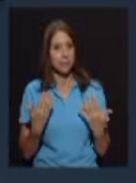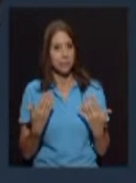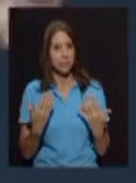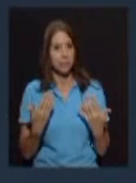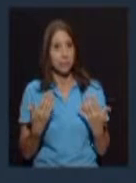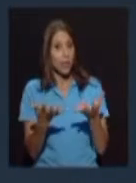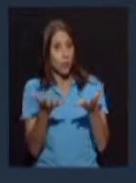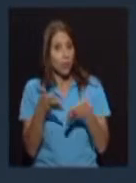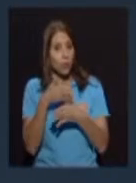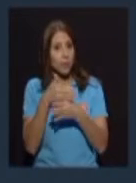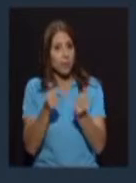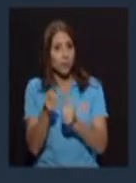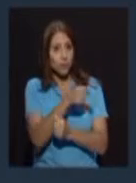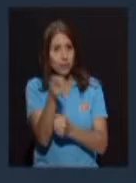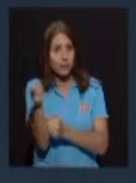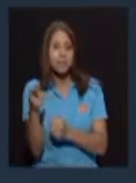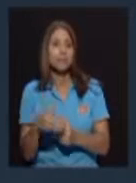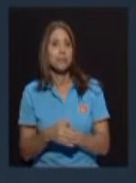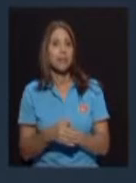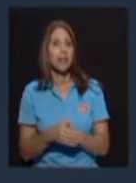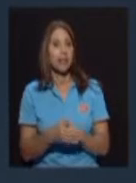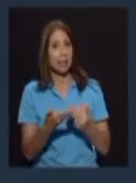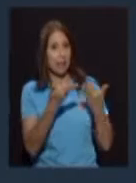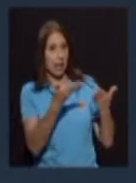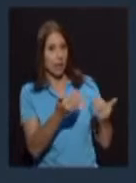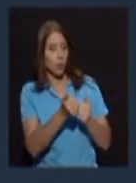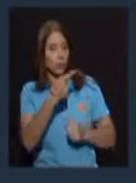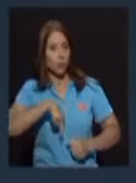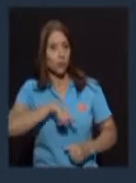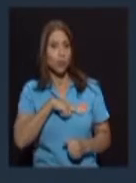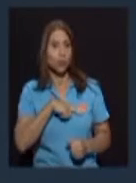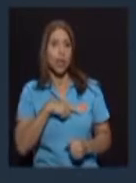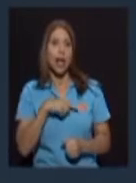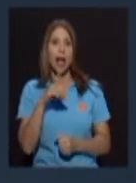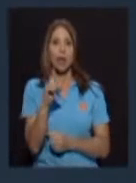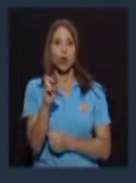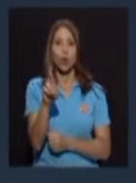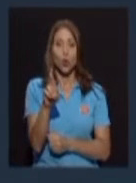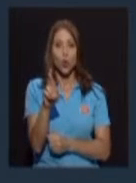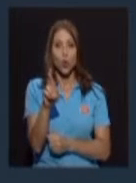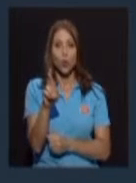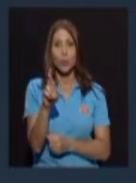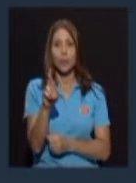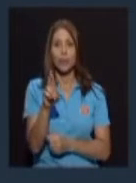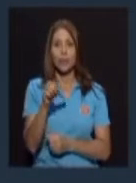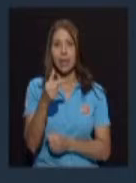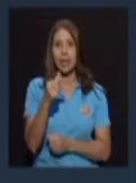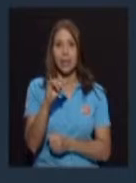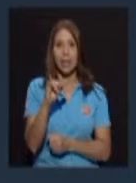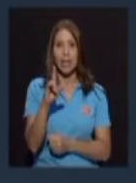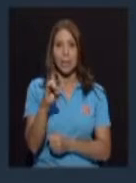que lo quiero compartir con ustedes, amigas y amigos, de tener con nosotros al doctor